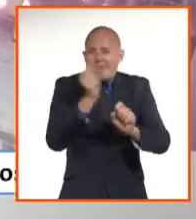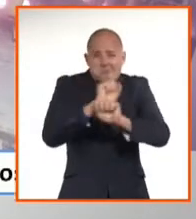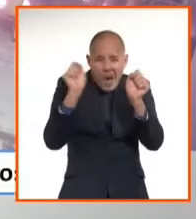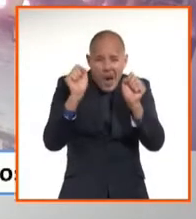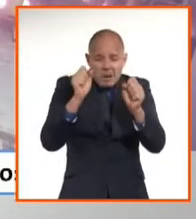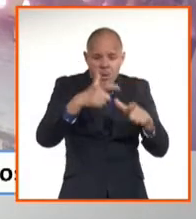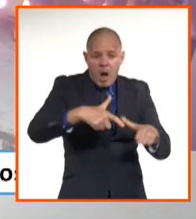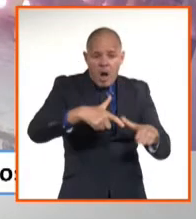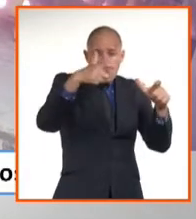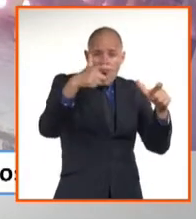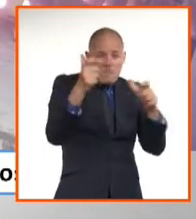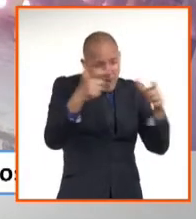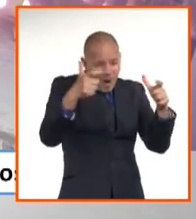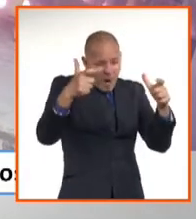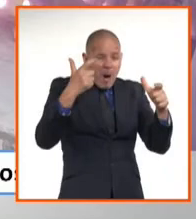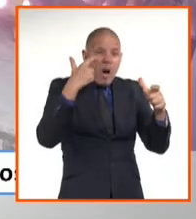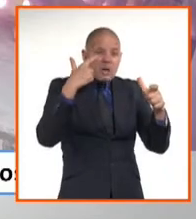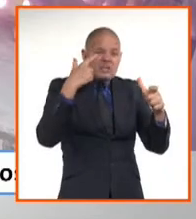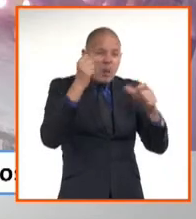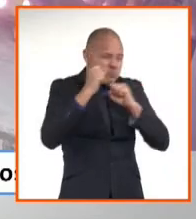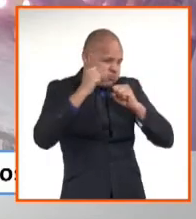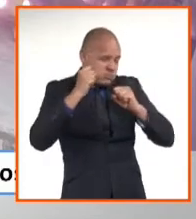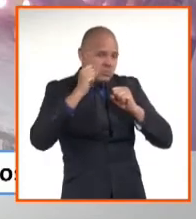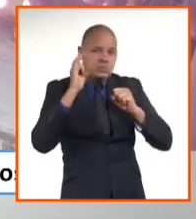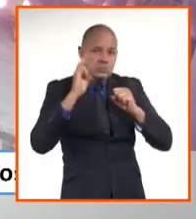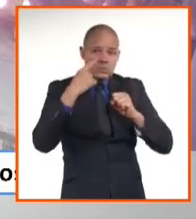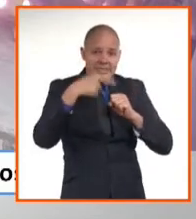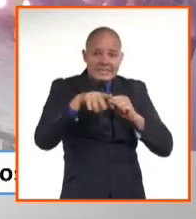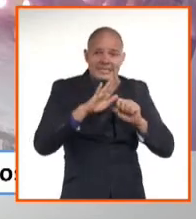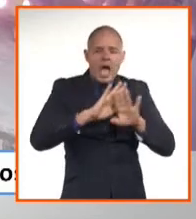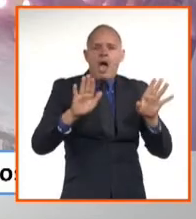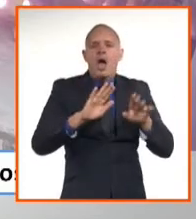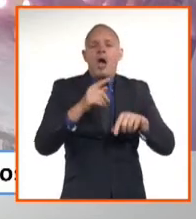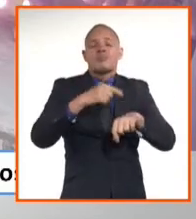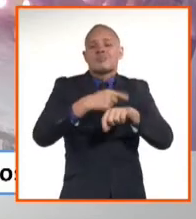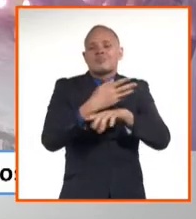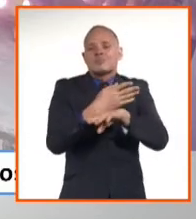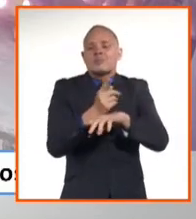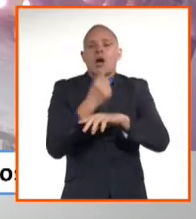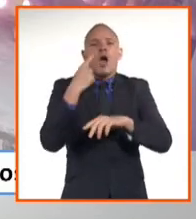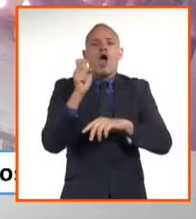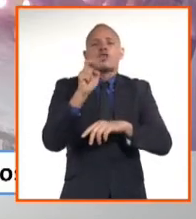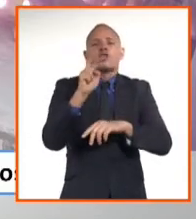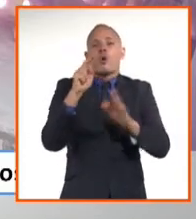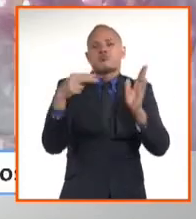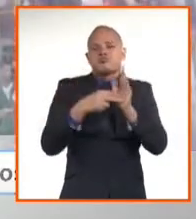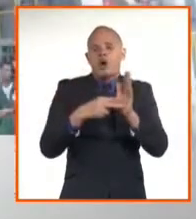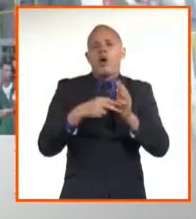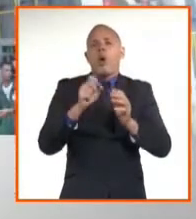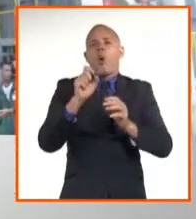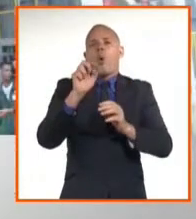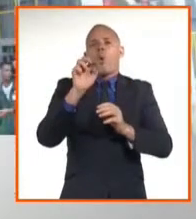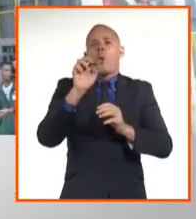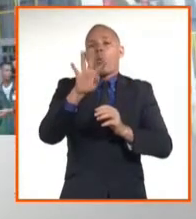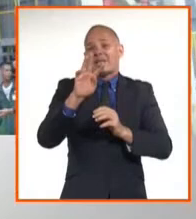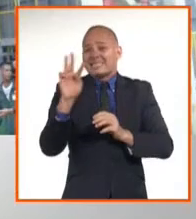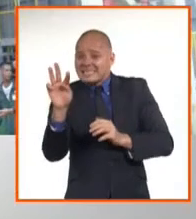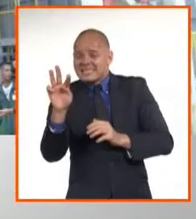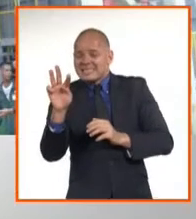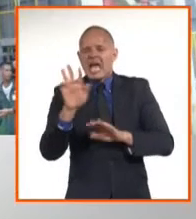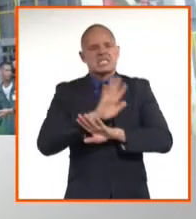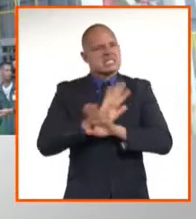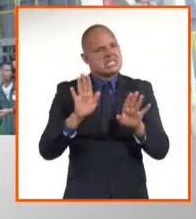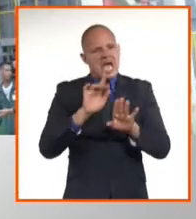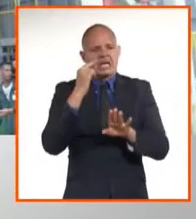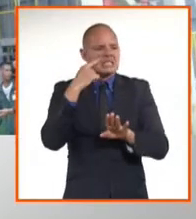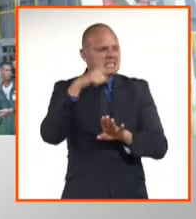caldera e inmediatamente se propaga. Ya a las 2:43:10 prácticamente estaba